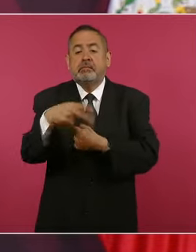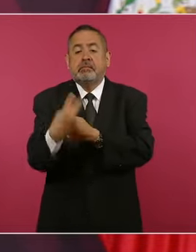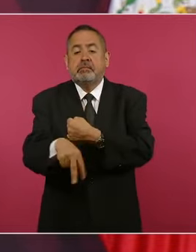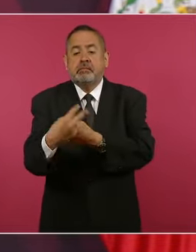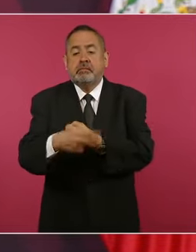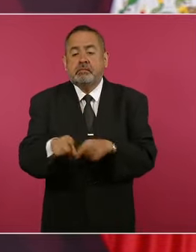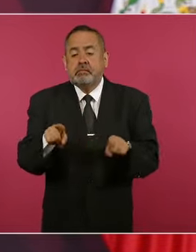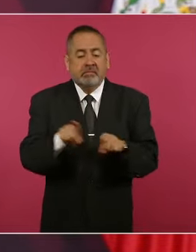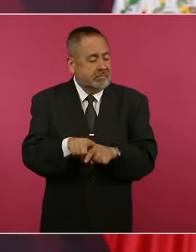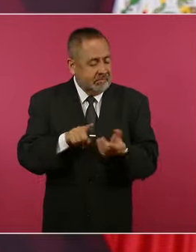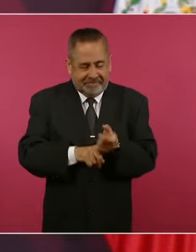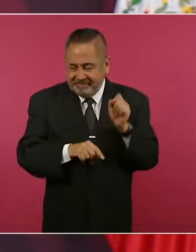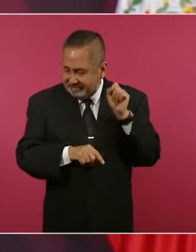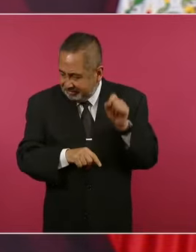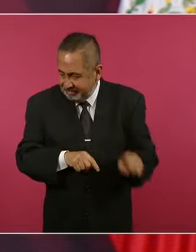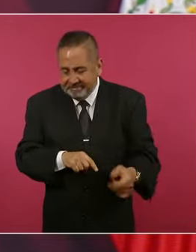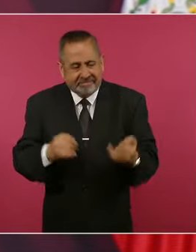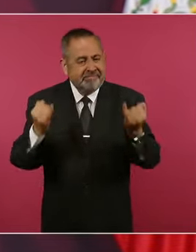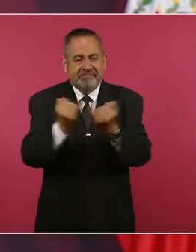igual.